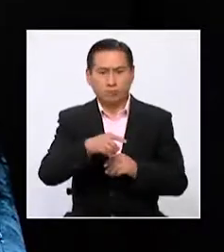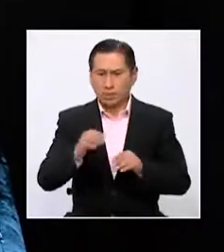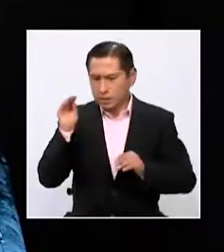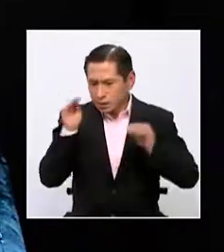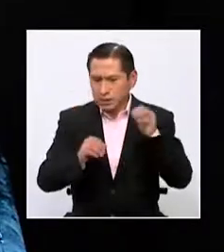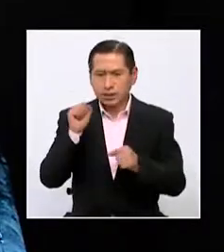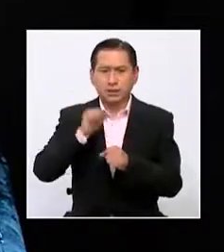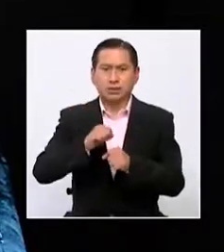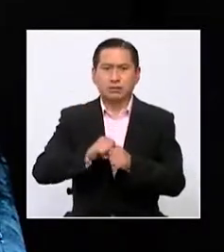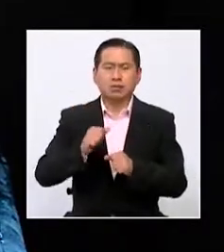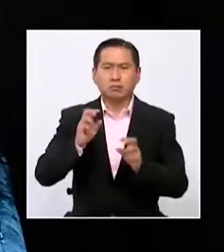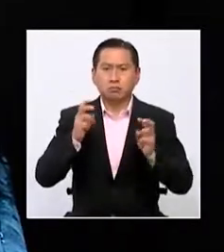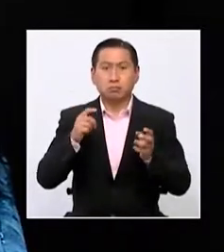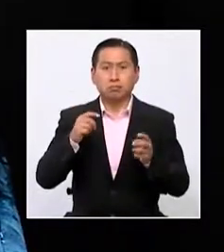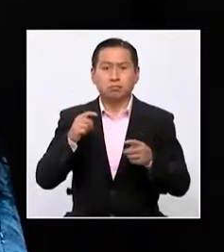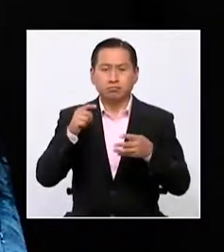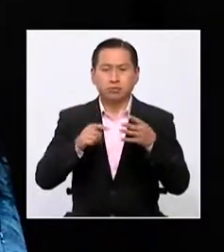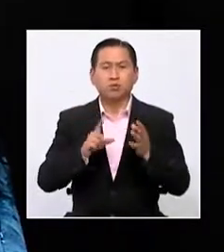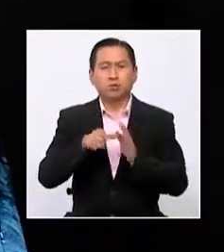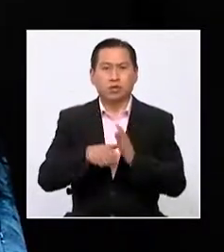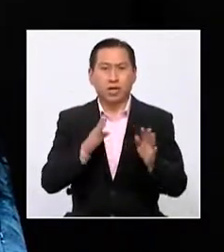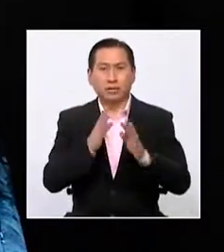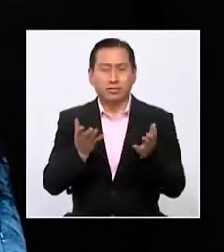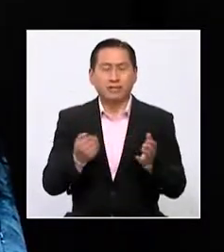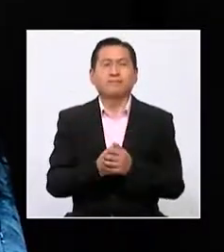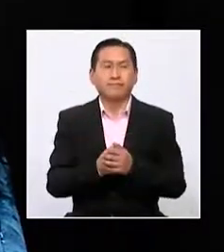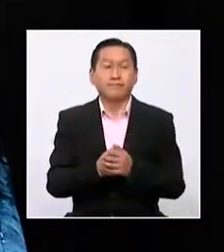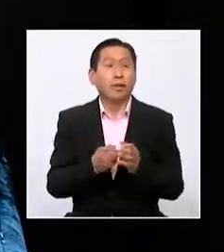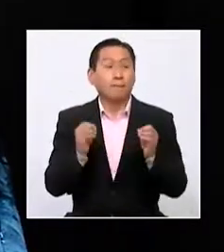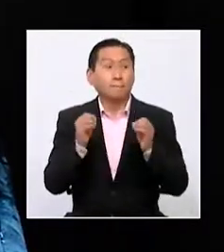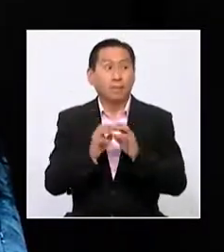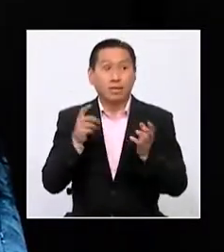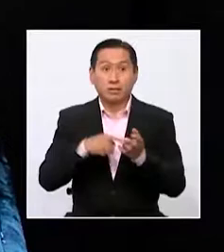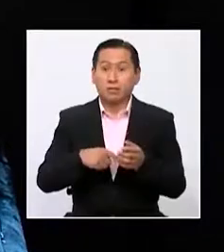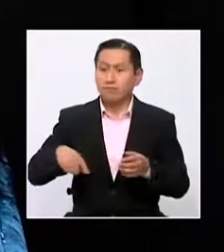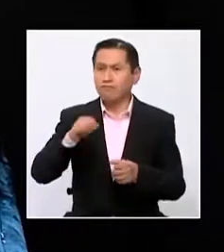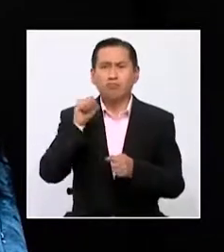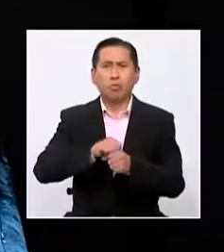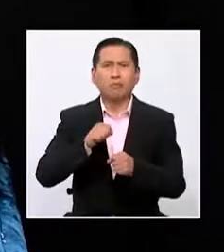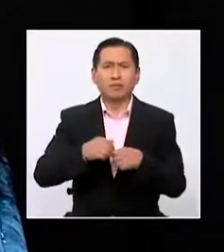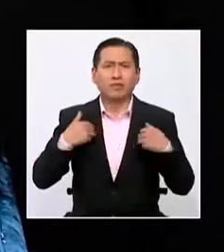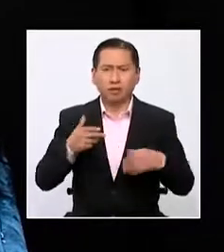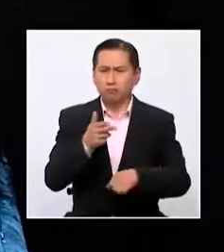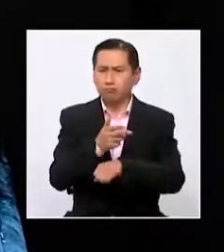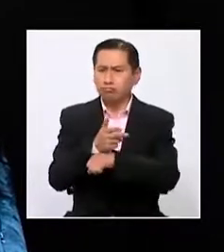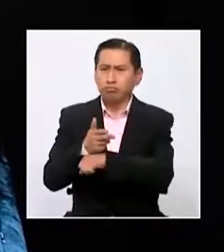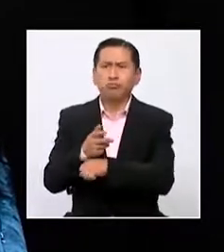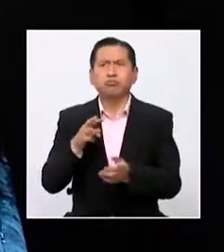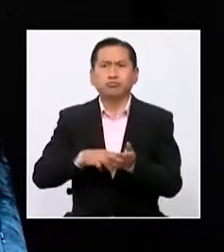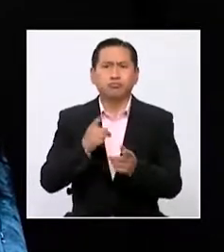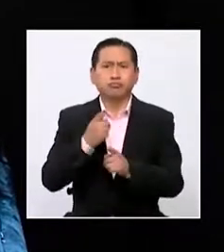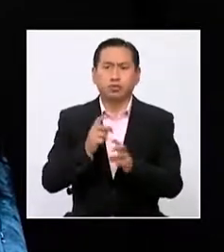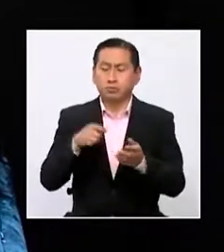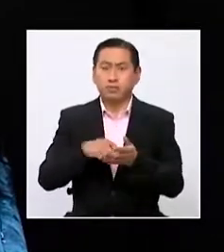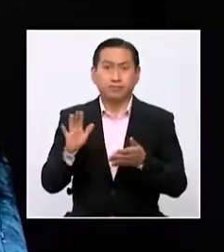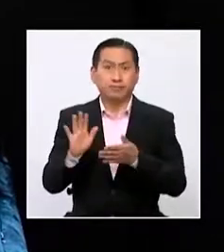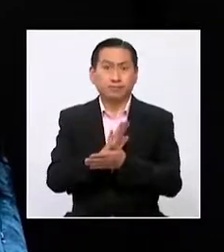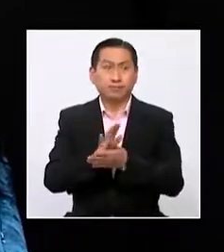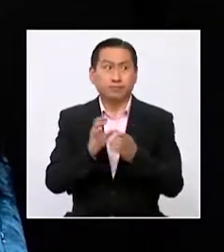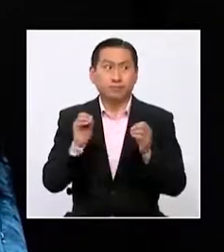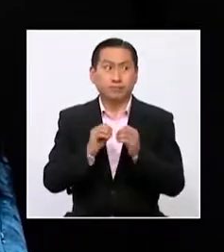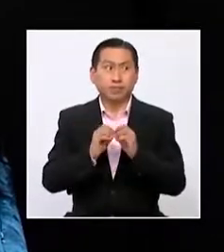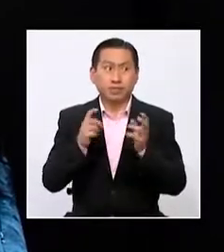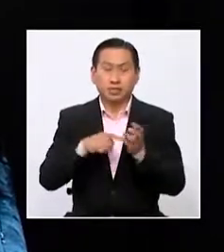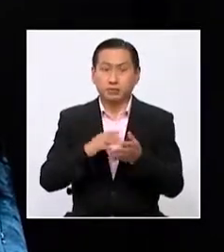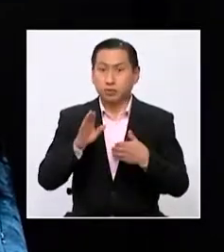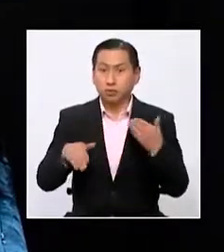ámbito de la actuación, ya estaremos conversando sobre ello, y desde los que trabajan tras cámara. Evidentemente el ámbito cinematográfico, lo audiovisual,